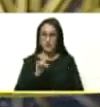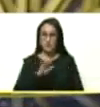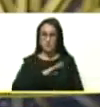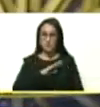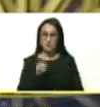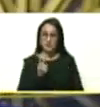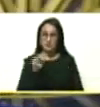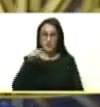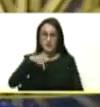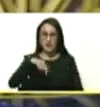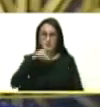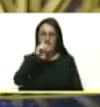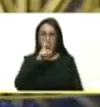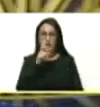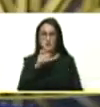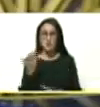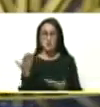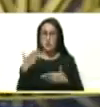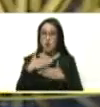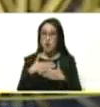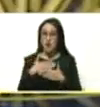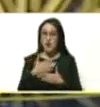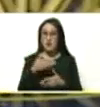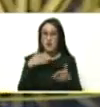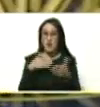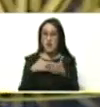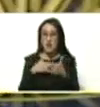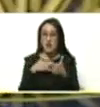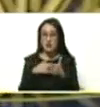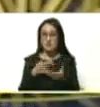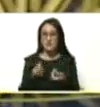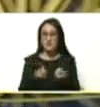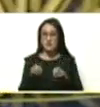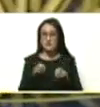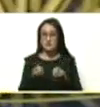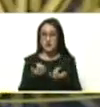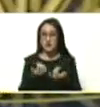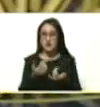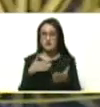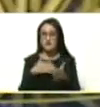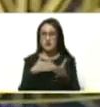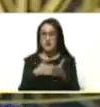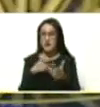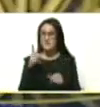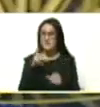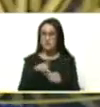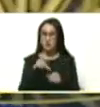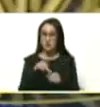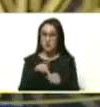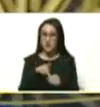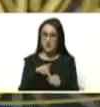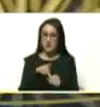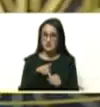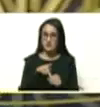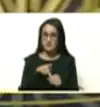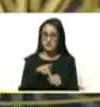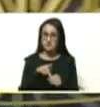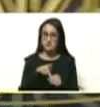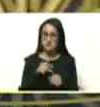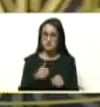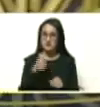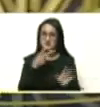año, con bloqueo, con persecución financiera, con persecución petrolera, con más